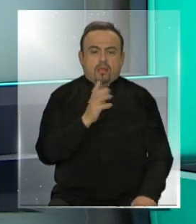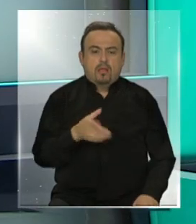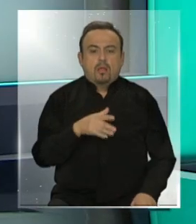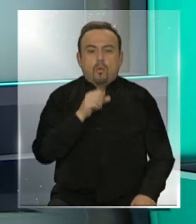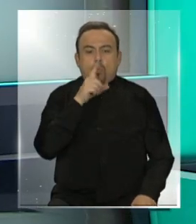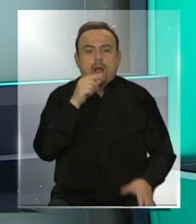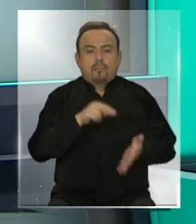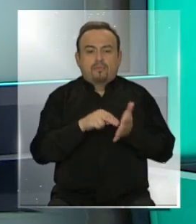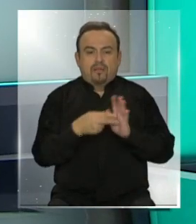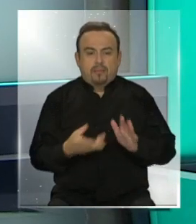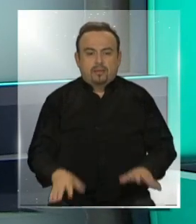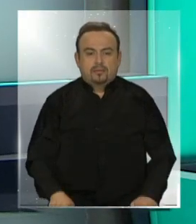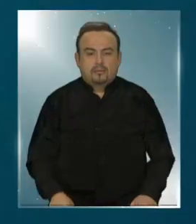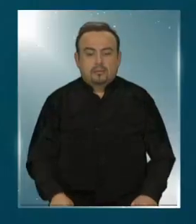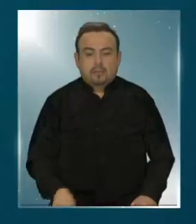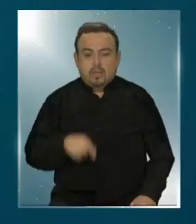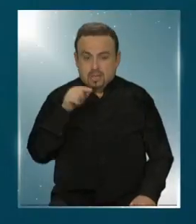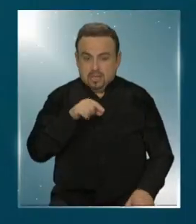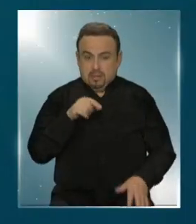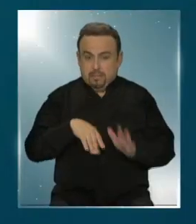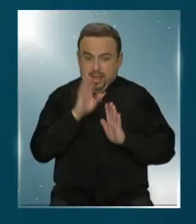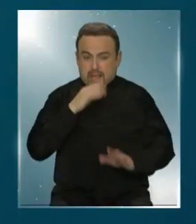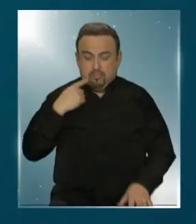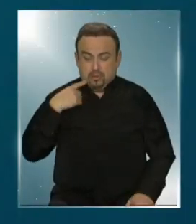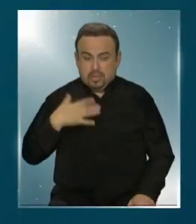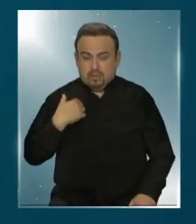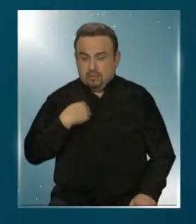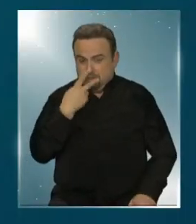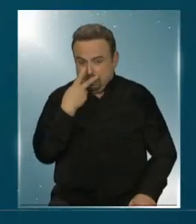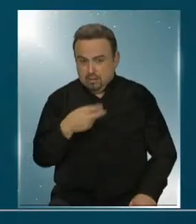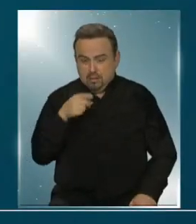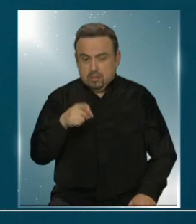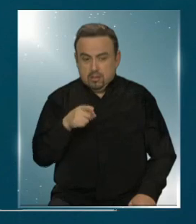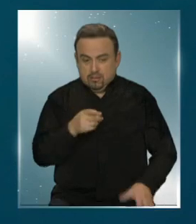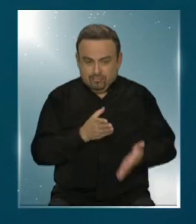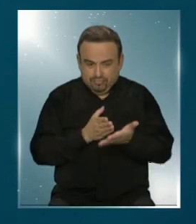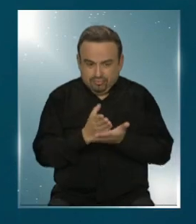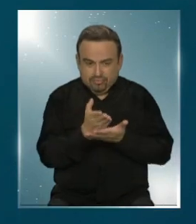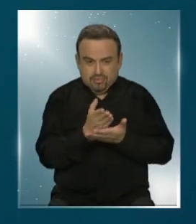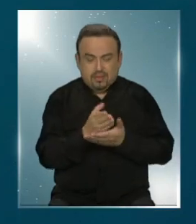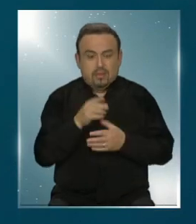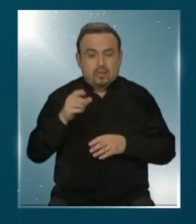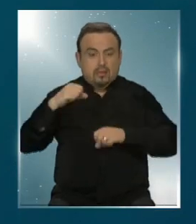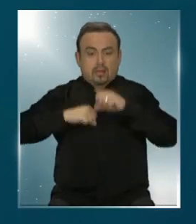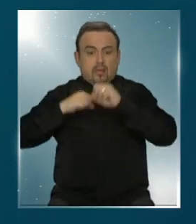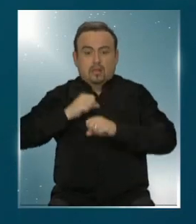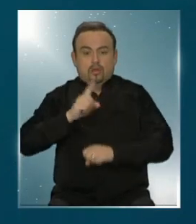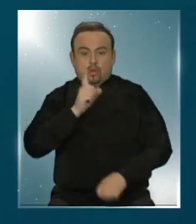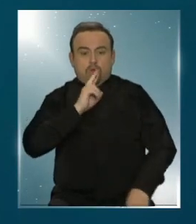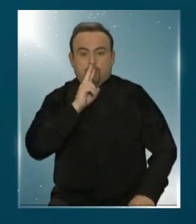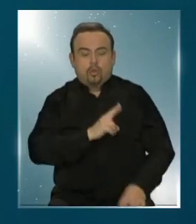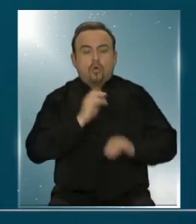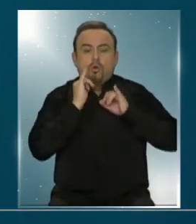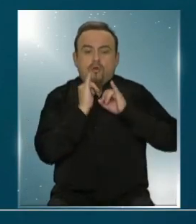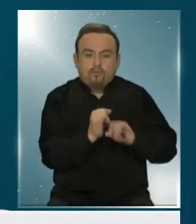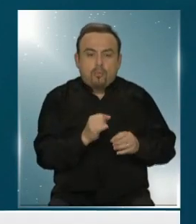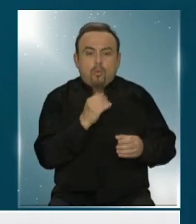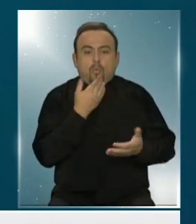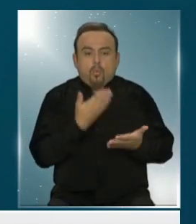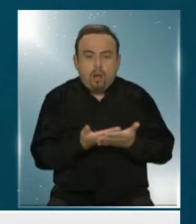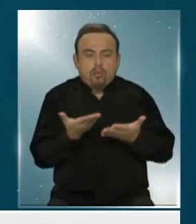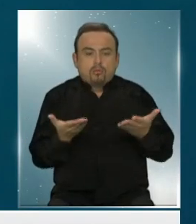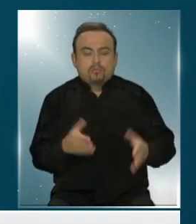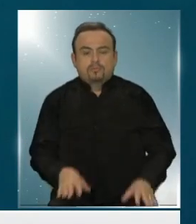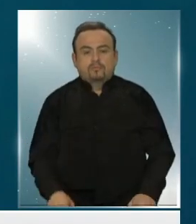acá lo más crítico bueno aquí lo más importante es que hemos visto nosotros desde un inicio es que las empresas no están respondiendo entregando información luego